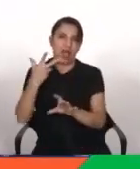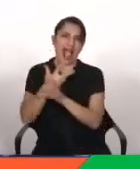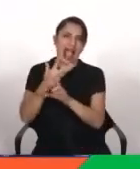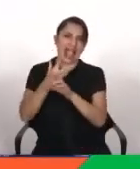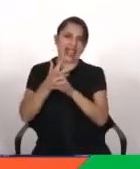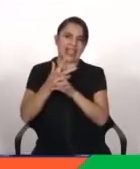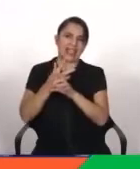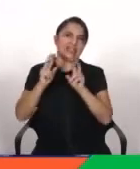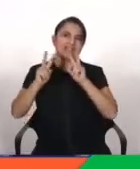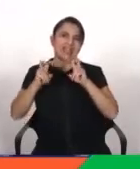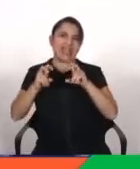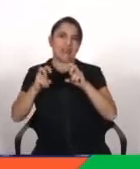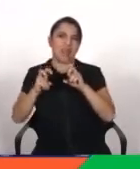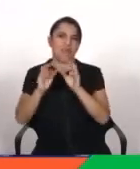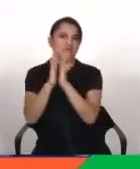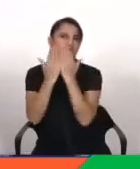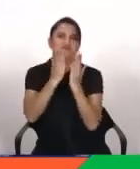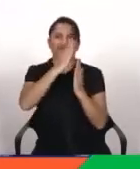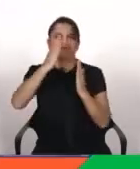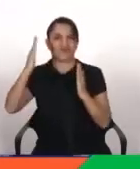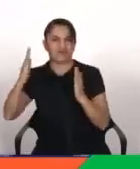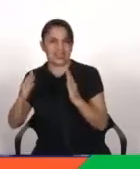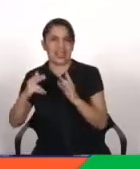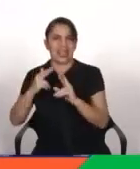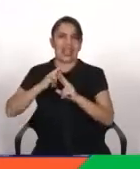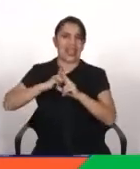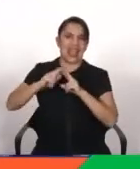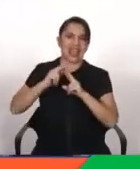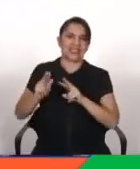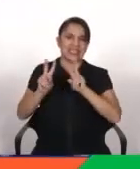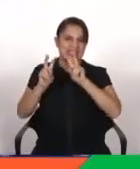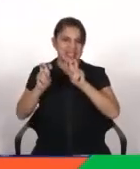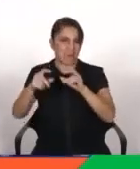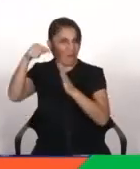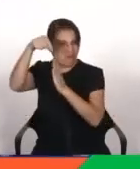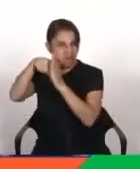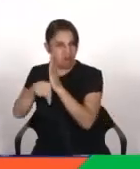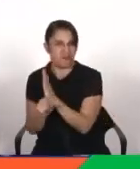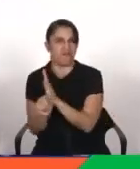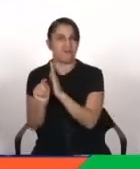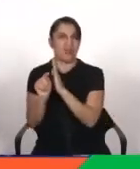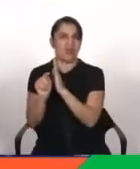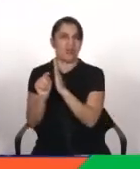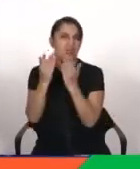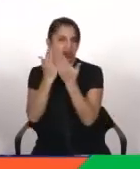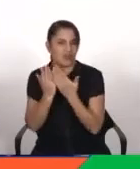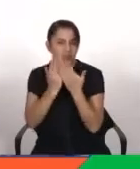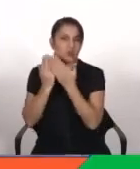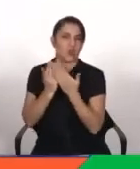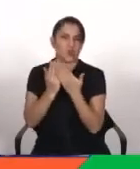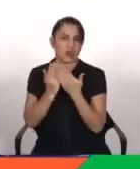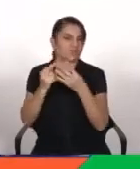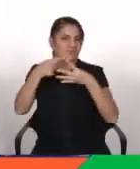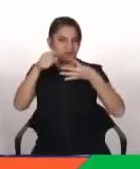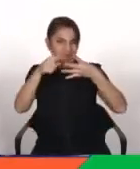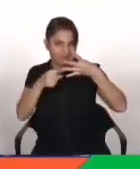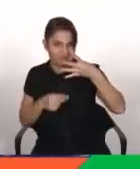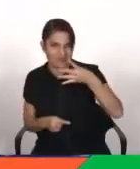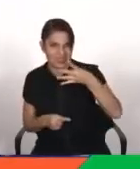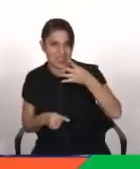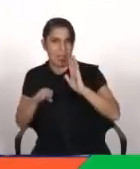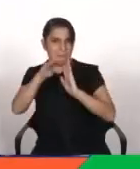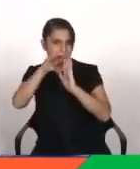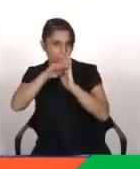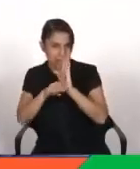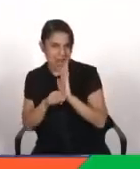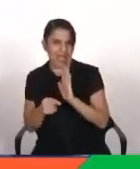la universidad, si tienen galaxias, si hacen materia oscura, ¿no es cierto? Es como que haya una variedad en el plantel, ¿no es